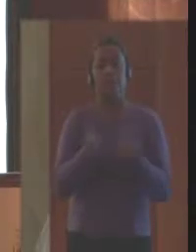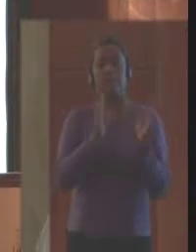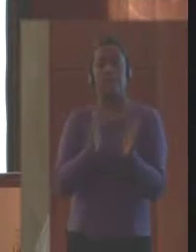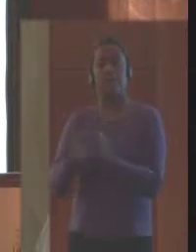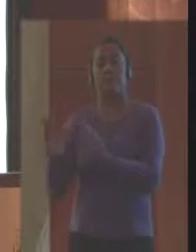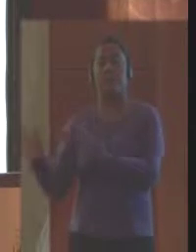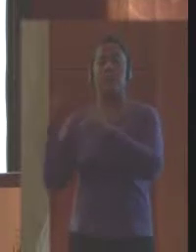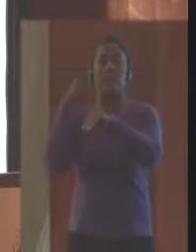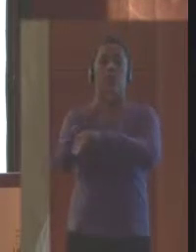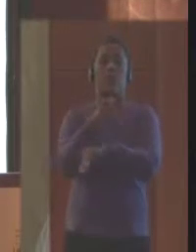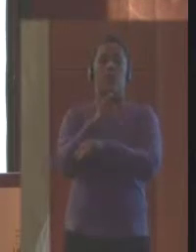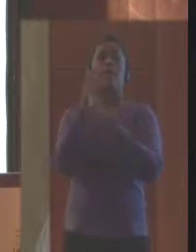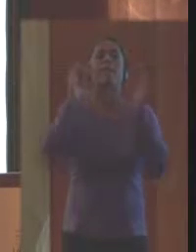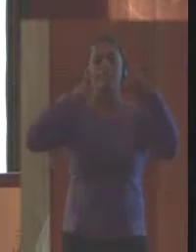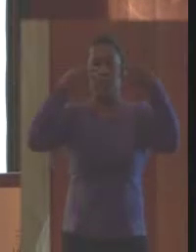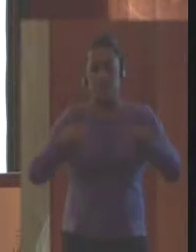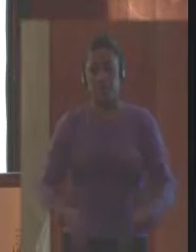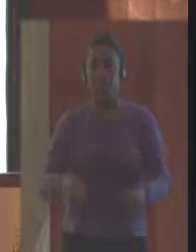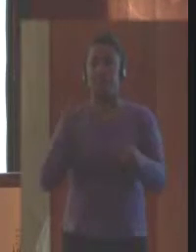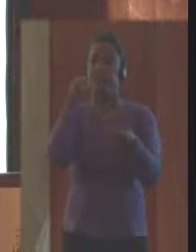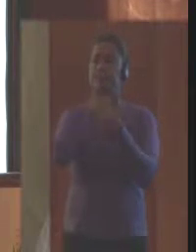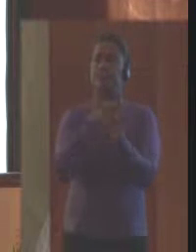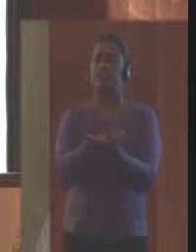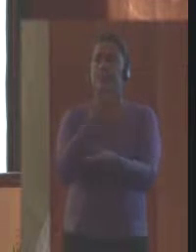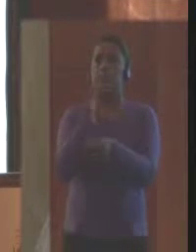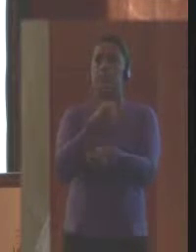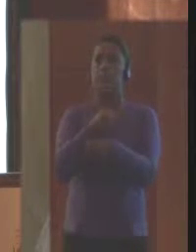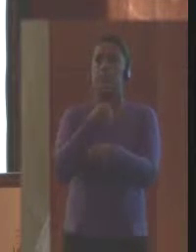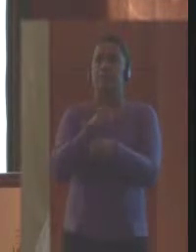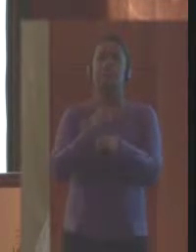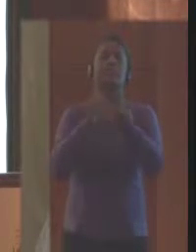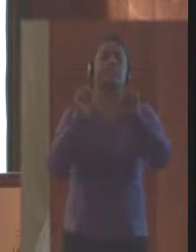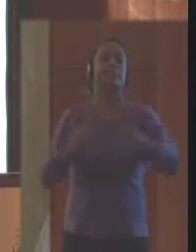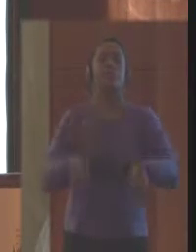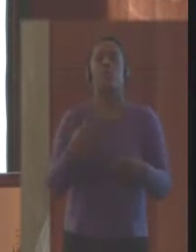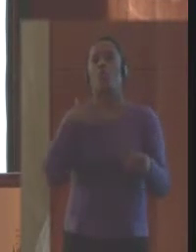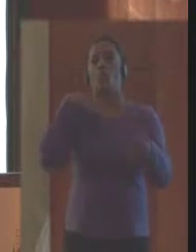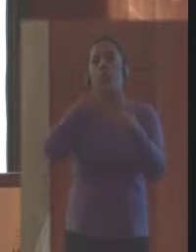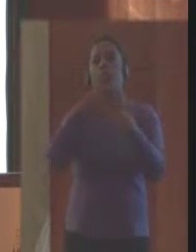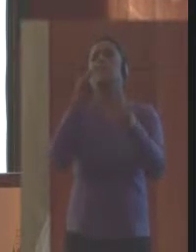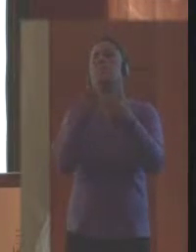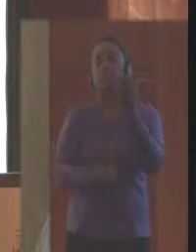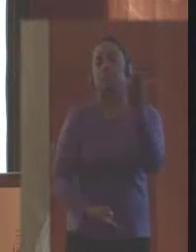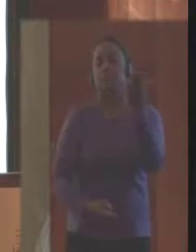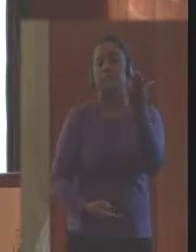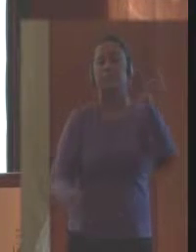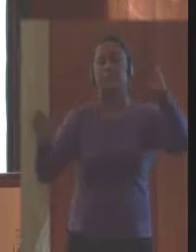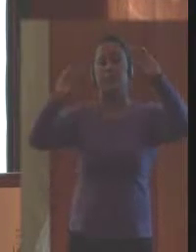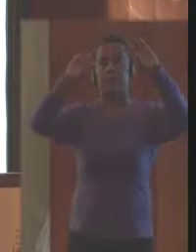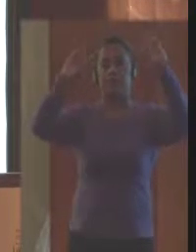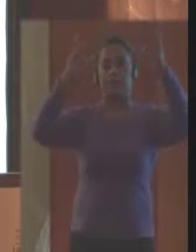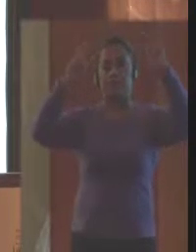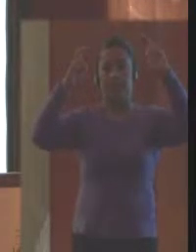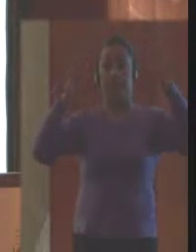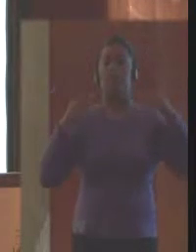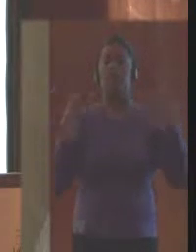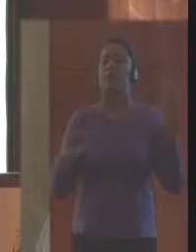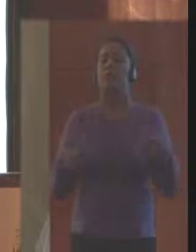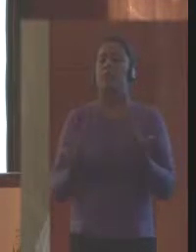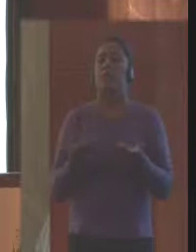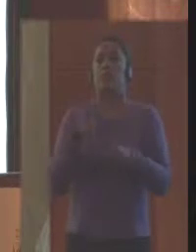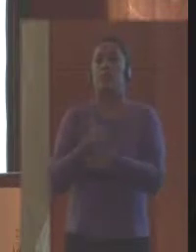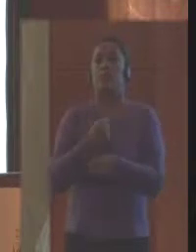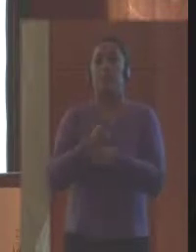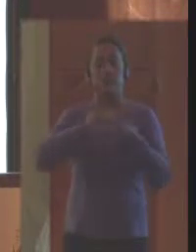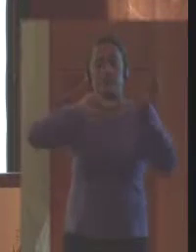para garantizar la ejecución de ese plan de desarrollo cuyo principio central estaba allí en el tema de la gestión de riesgos y la adaptación al